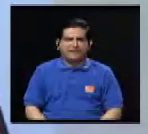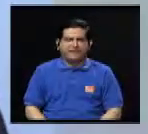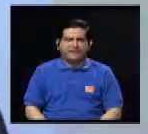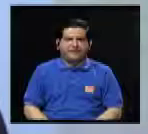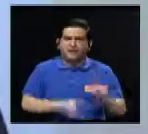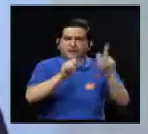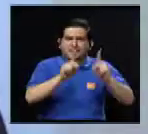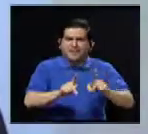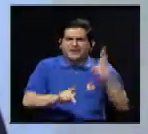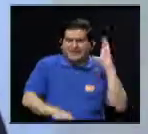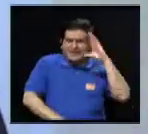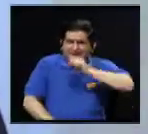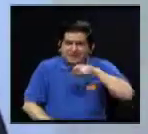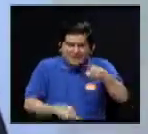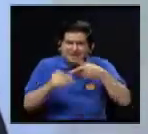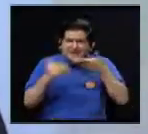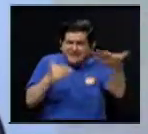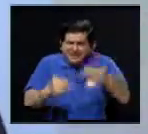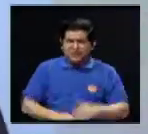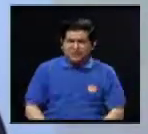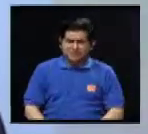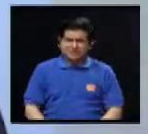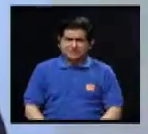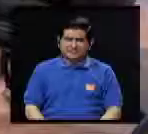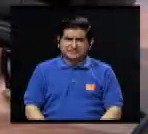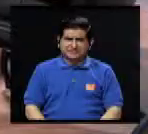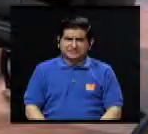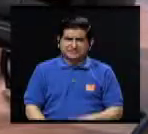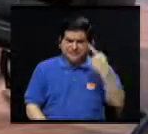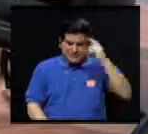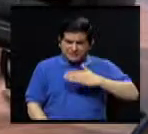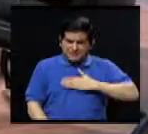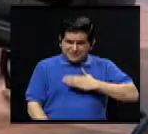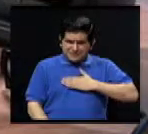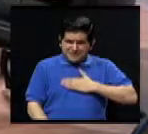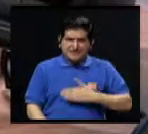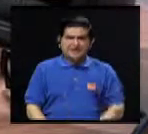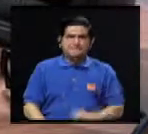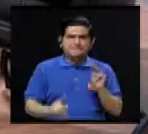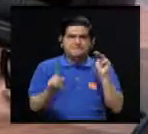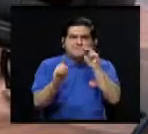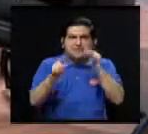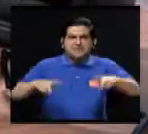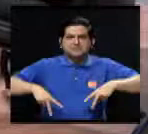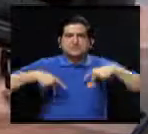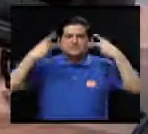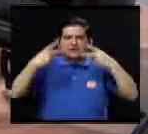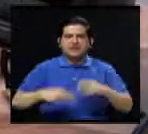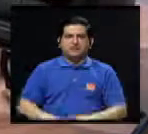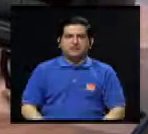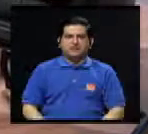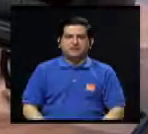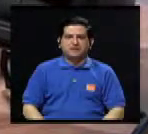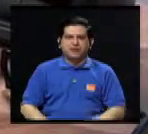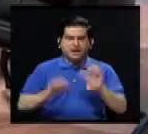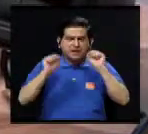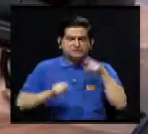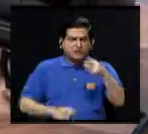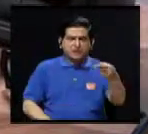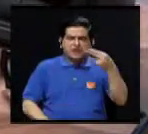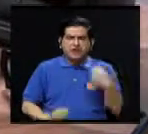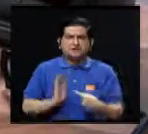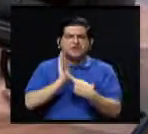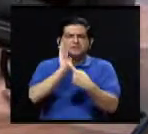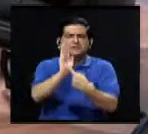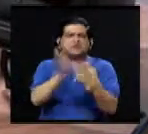no se pueda, que la gente no se dé cuenta de esas cosas. Para mí, digamos, mi misión en la vida, digamos, es llevar estas